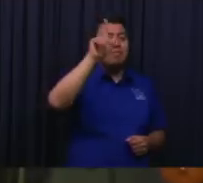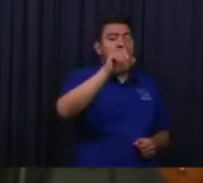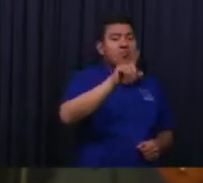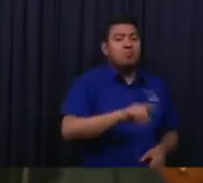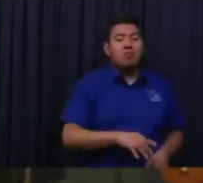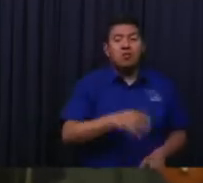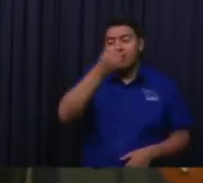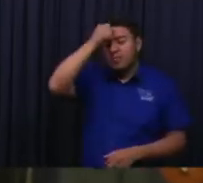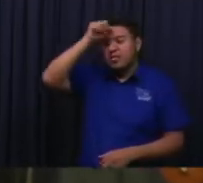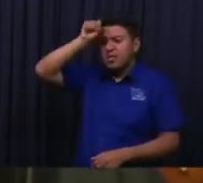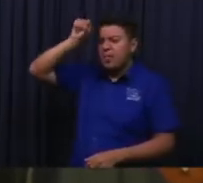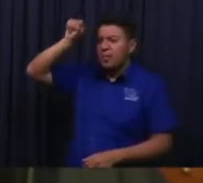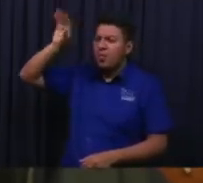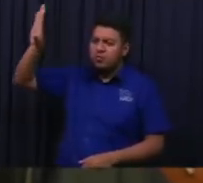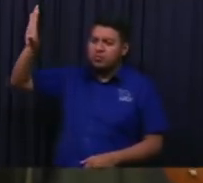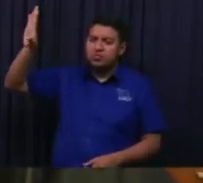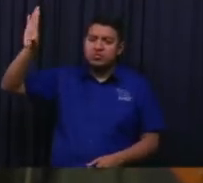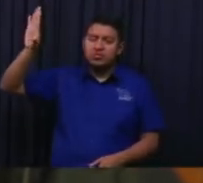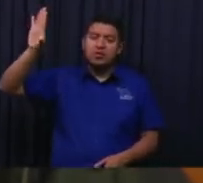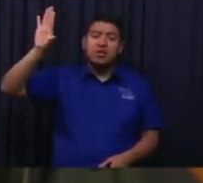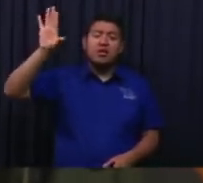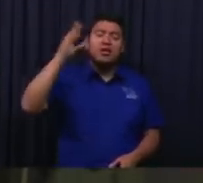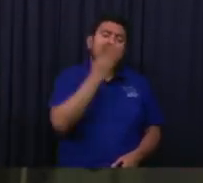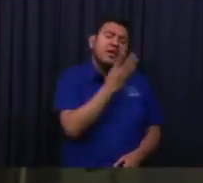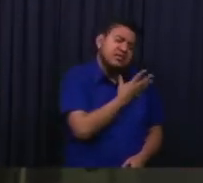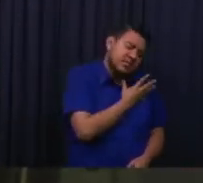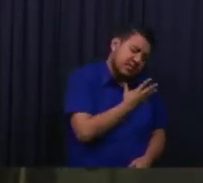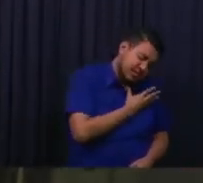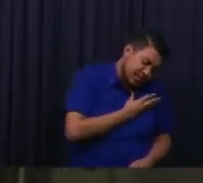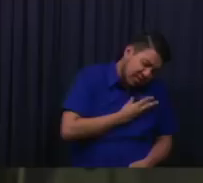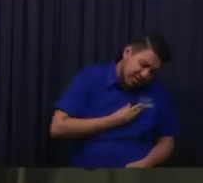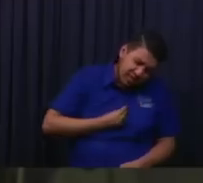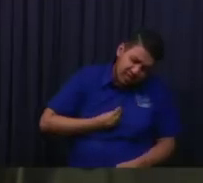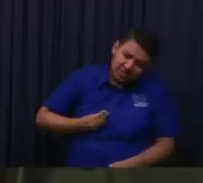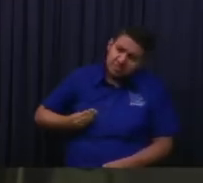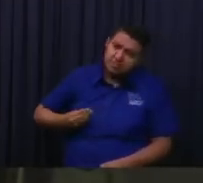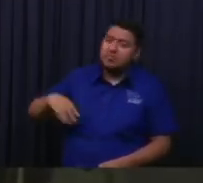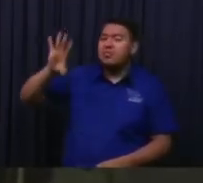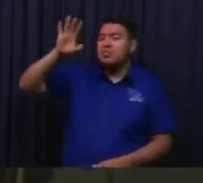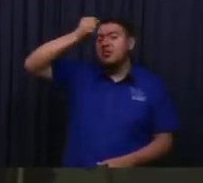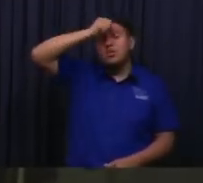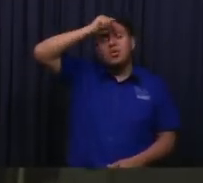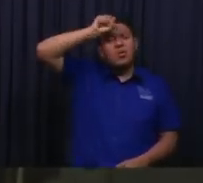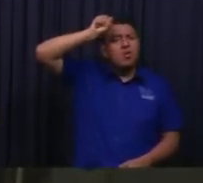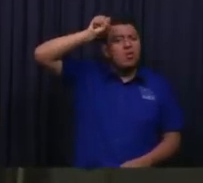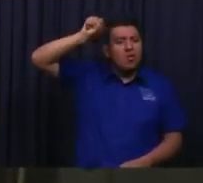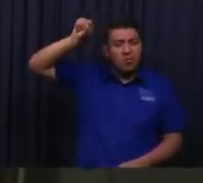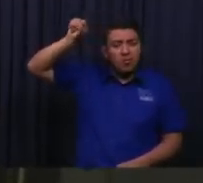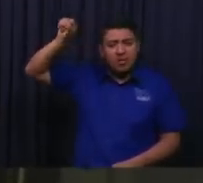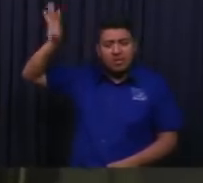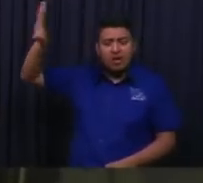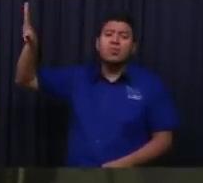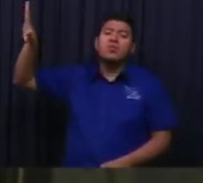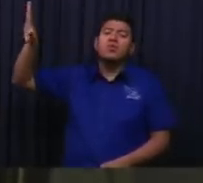Él. Olvidemos las tristezas.